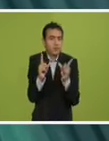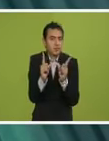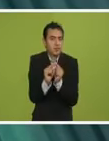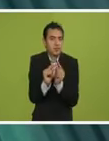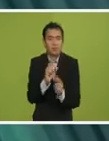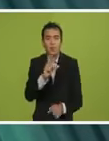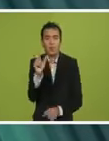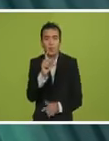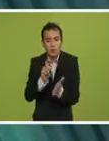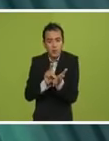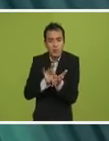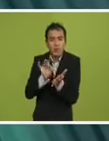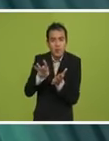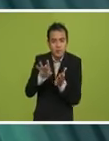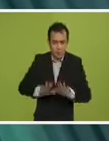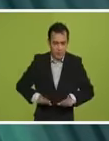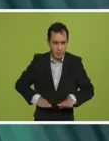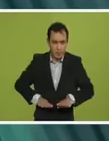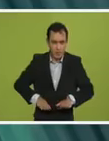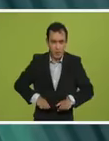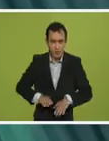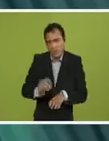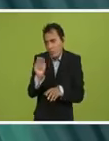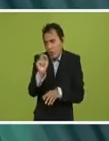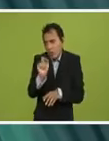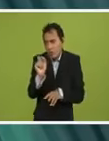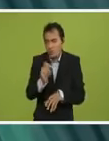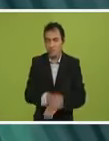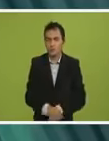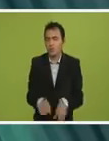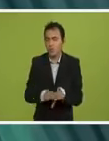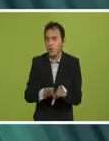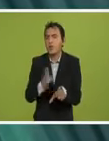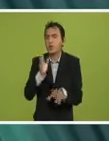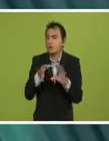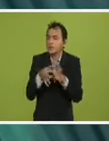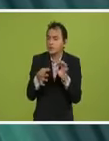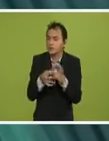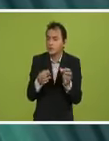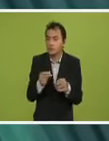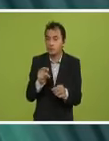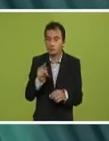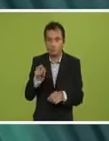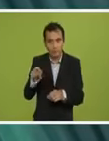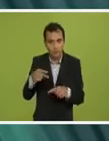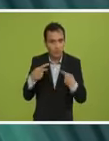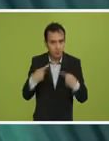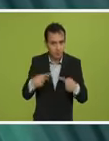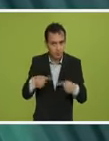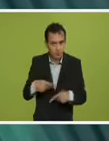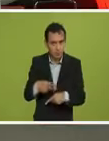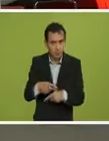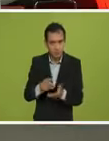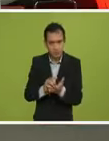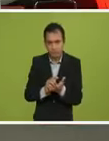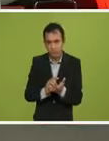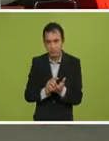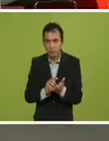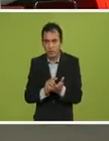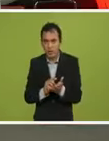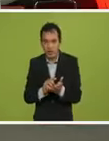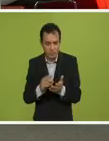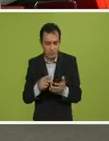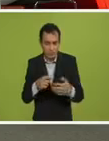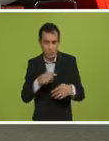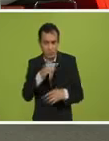la comparten en pareja, sino como decían ustedes, o sea, si la persona la manda, sube su foto en traje de